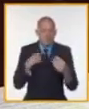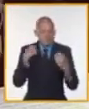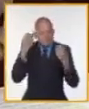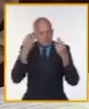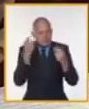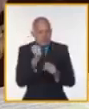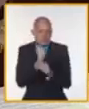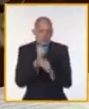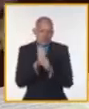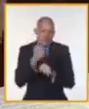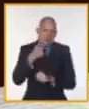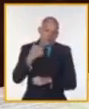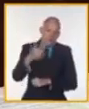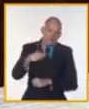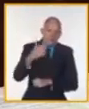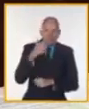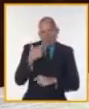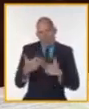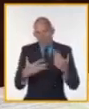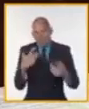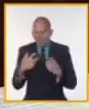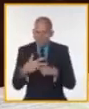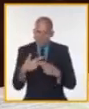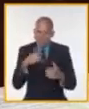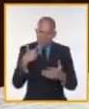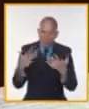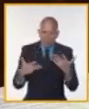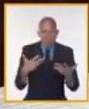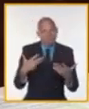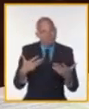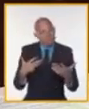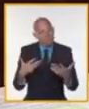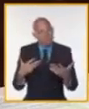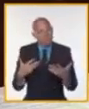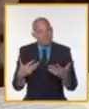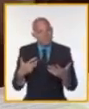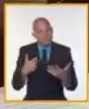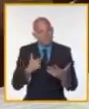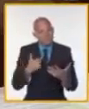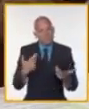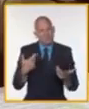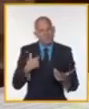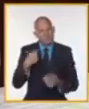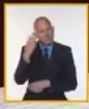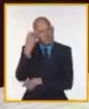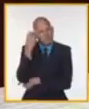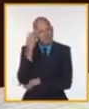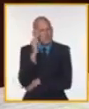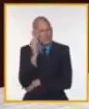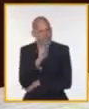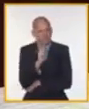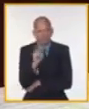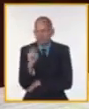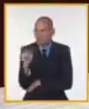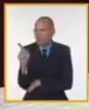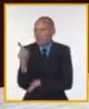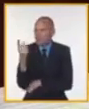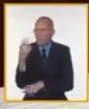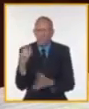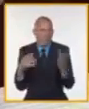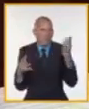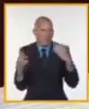partiendo de la realidad objetiva, realmente eso a uno lo estremece poder escuchar esto